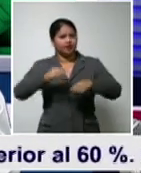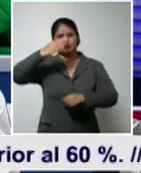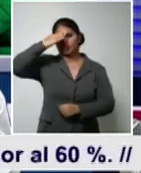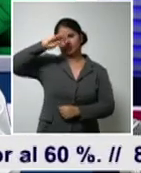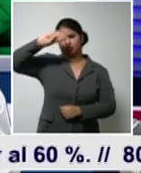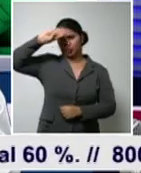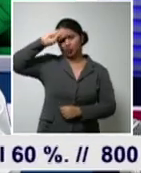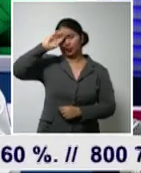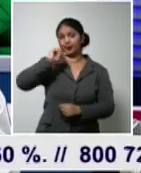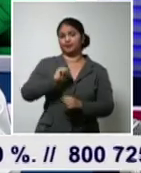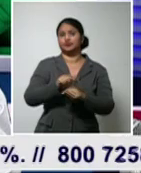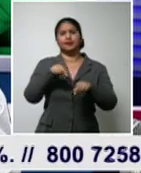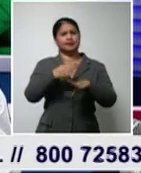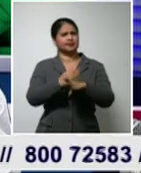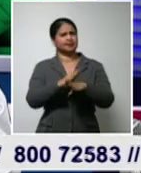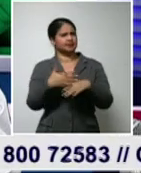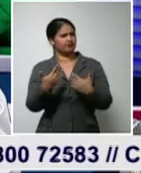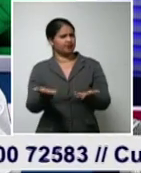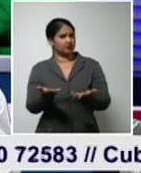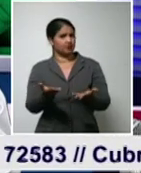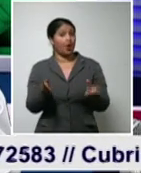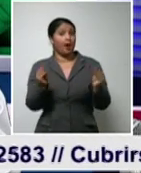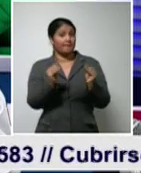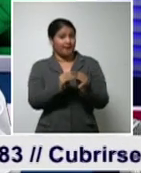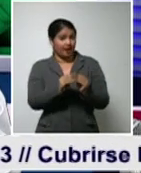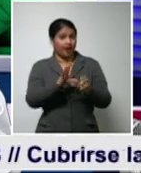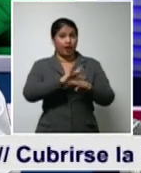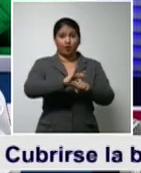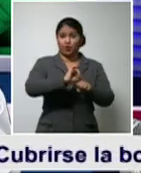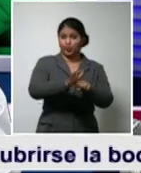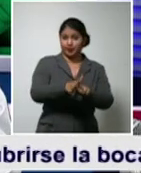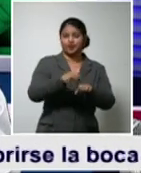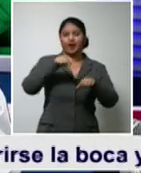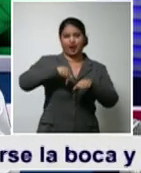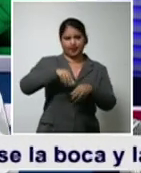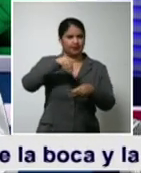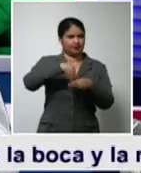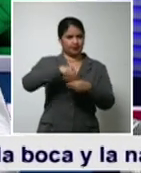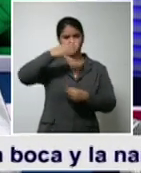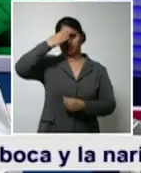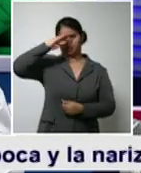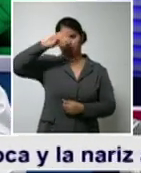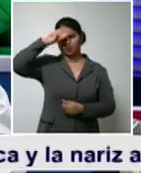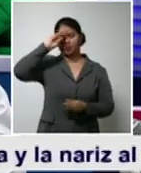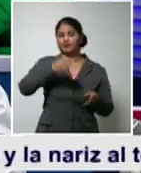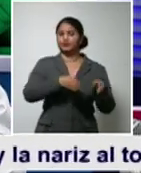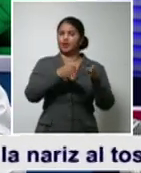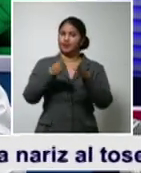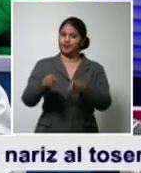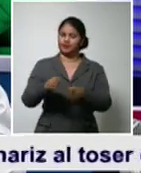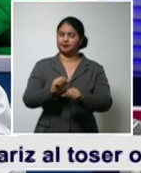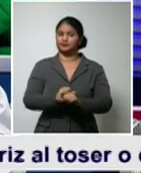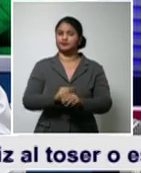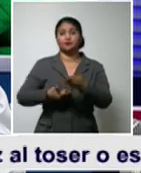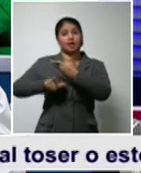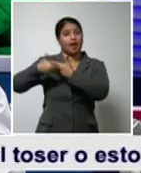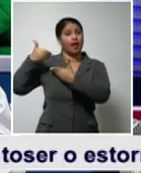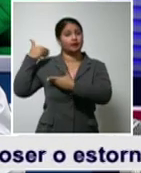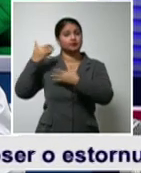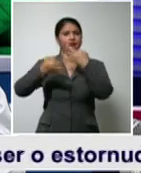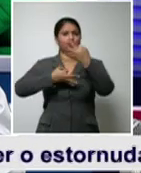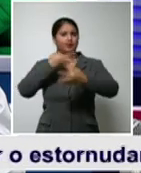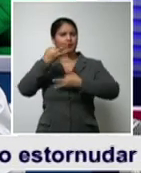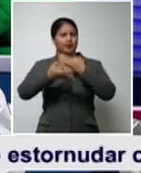sea, adquirieron la enfermedad en nuestro país. Como ya habíamos dicho, un número elevado